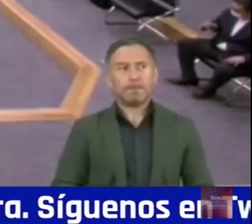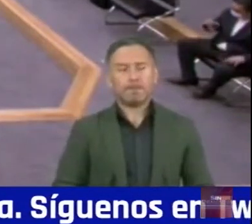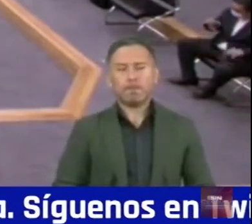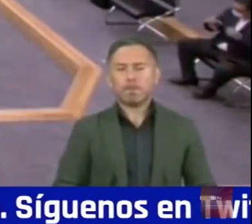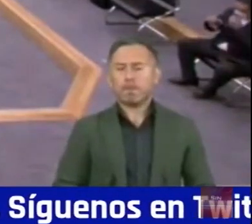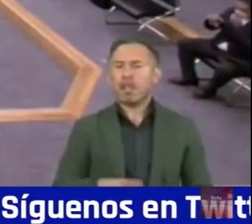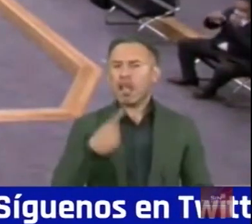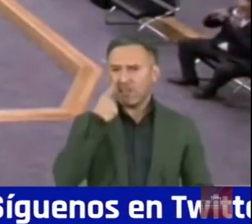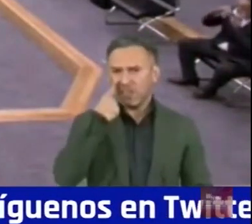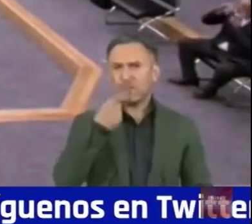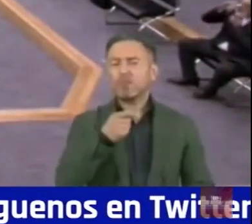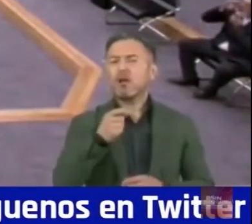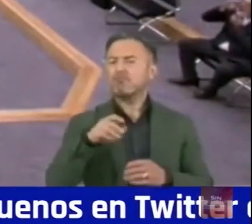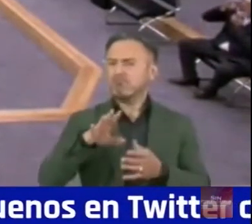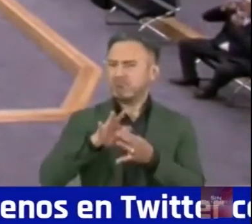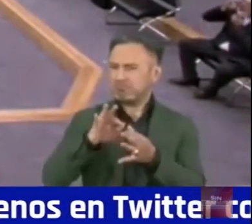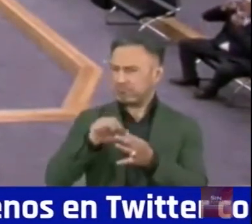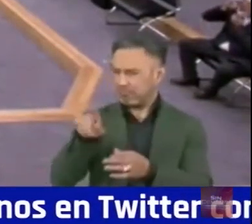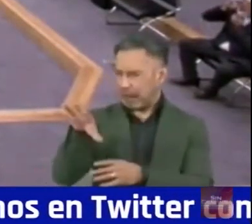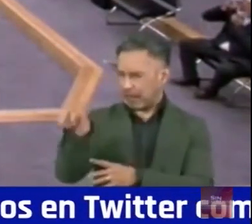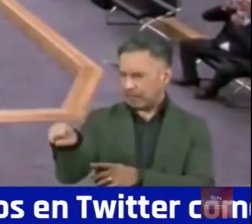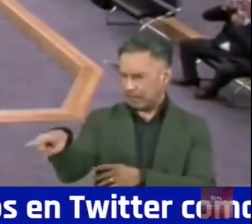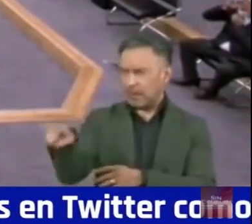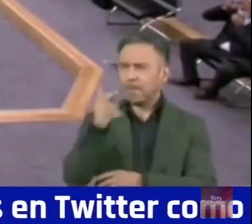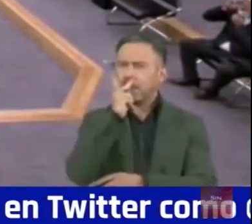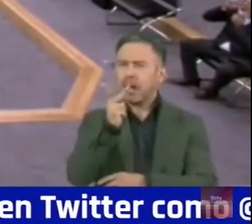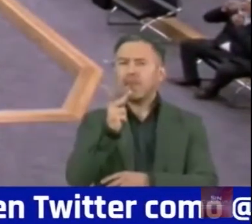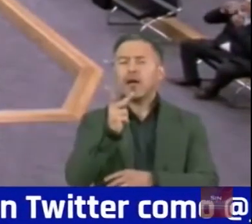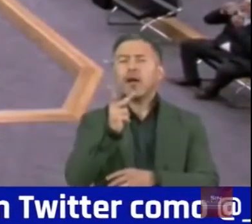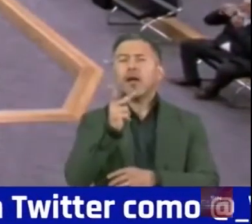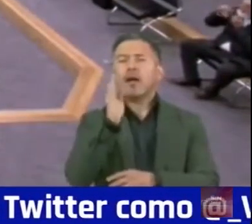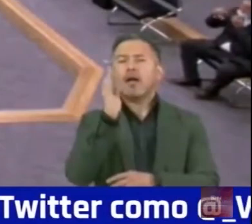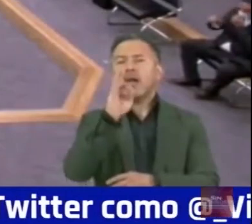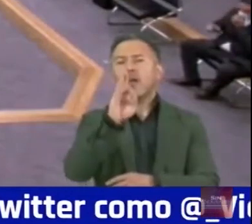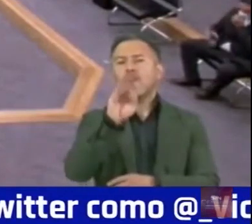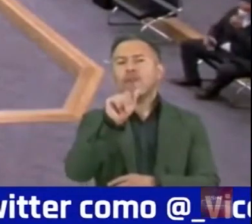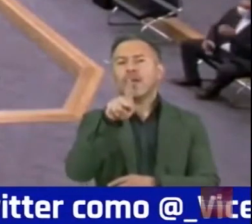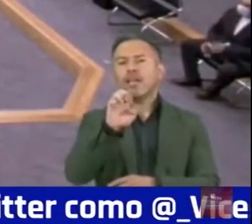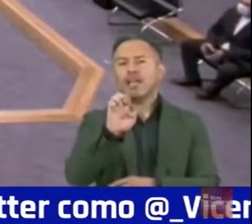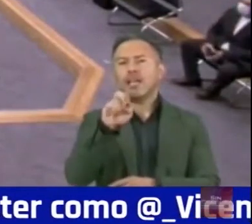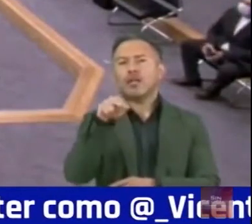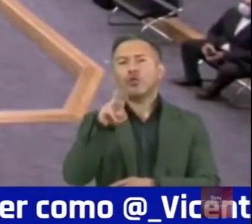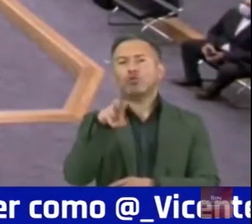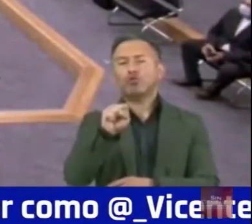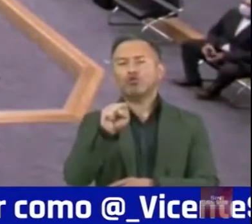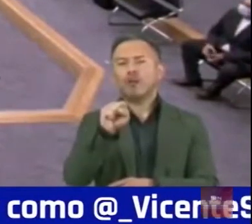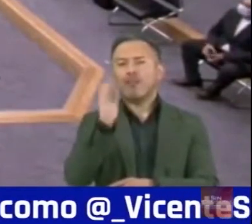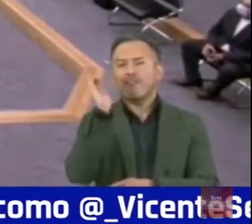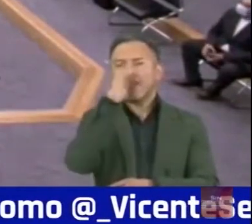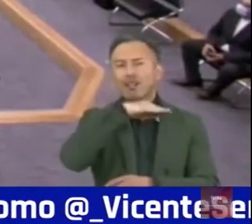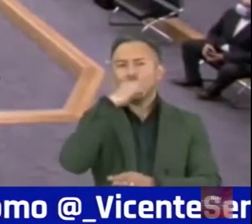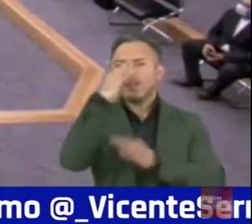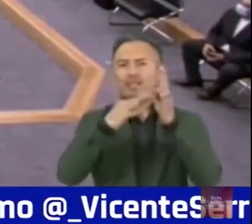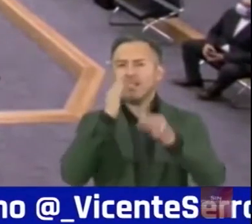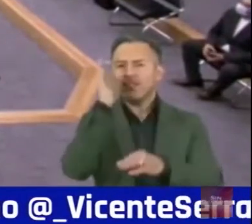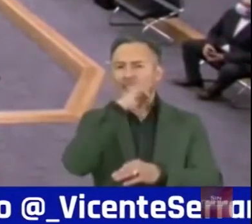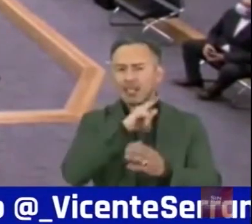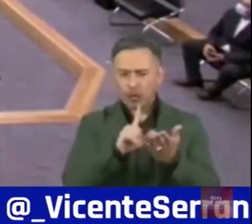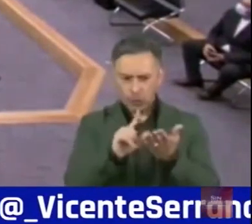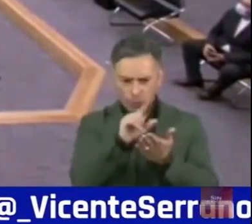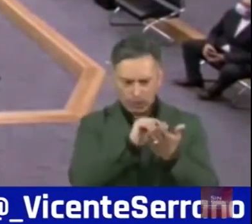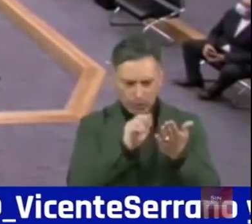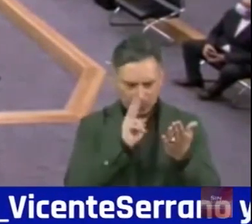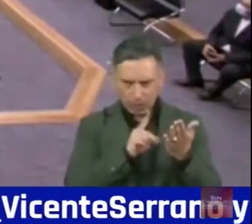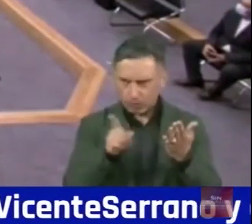Fíjese que hablando de fake news, me encontré una publicación en Twitter que yo pensé que era fake news, pero no, veo que usted